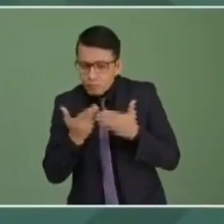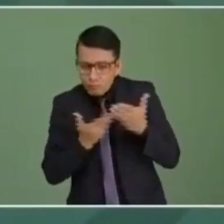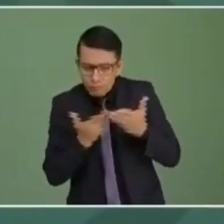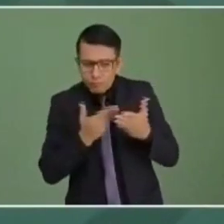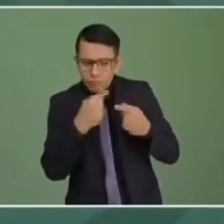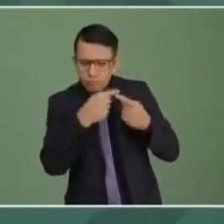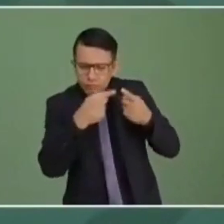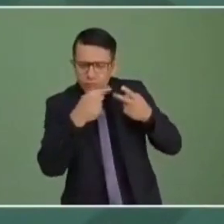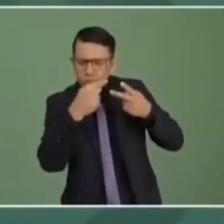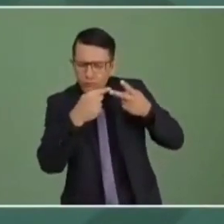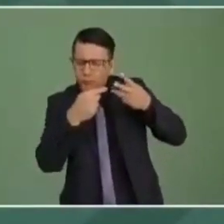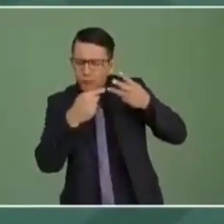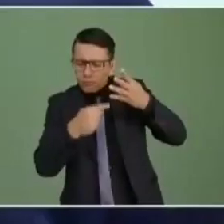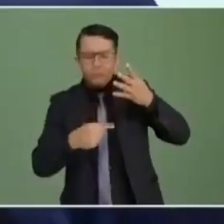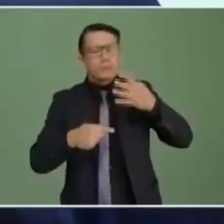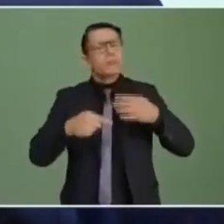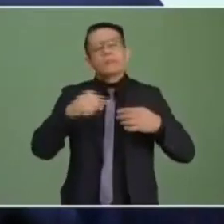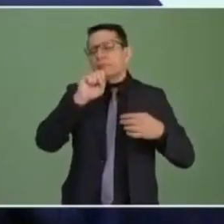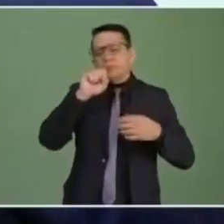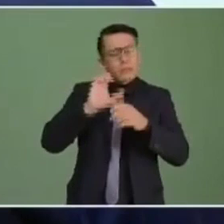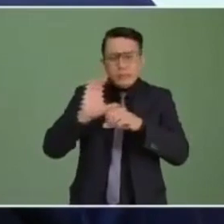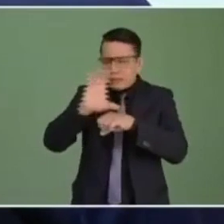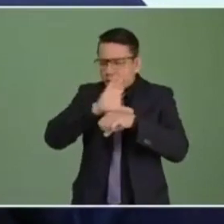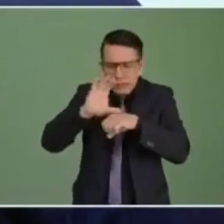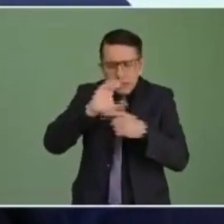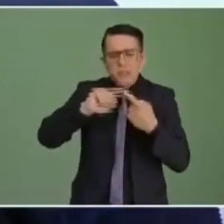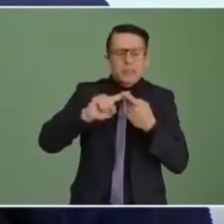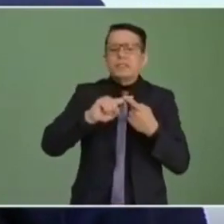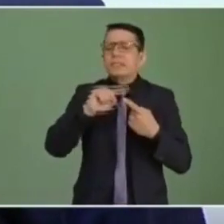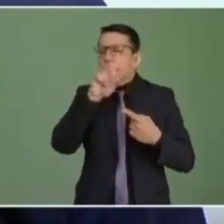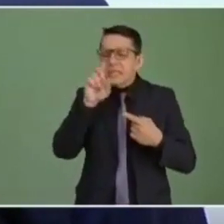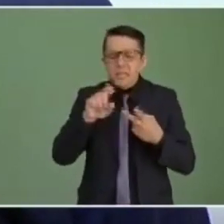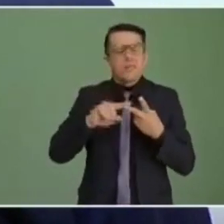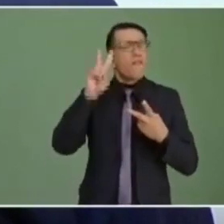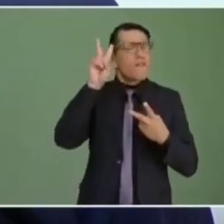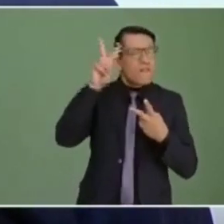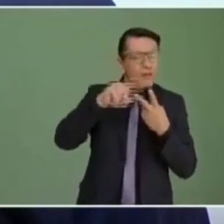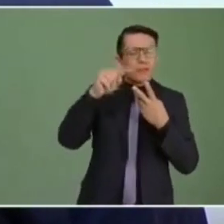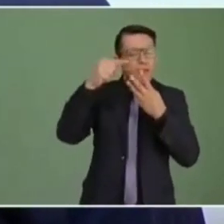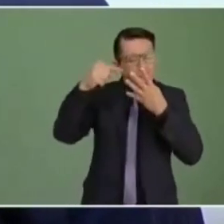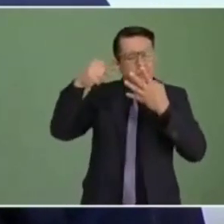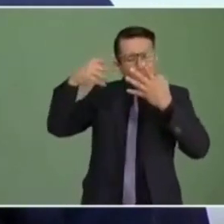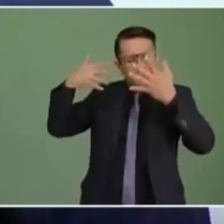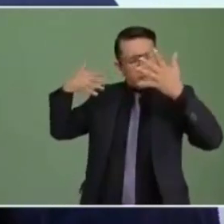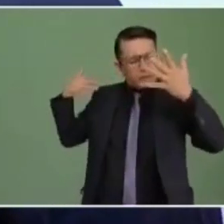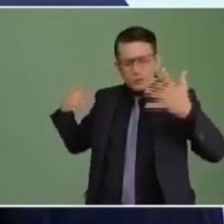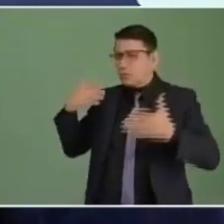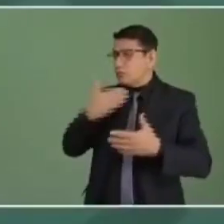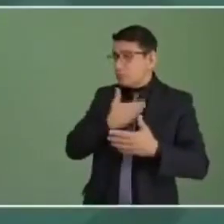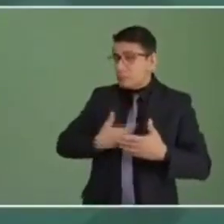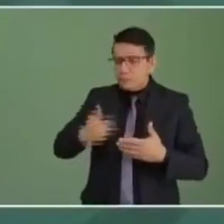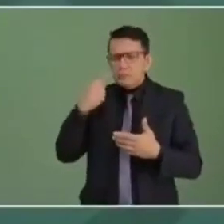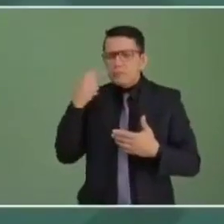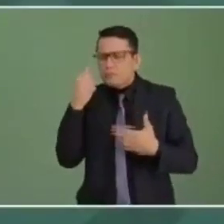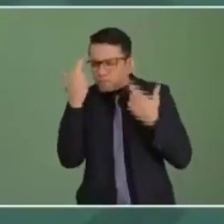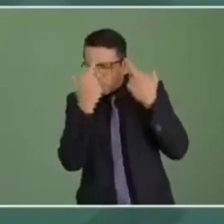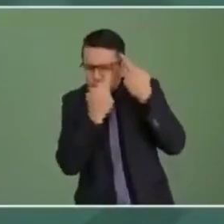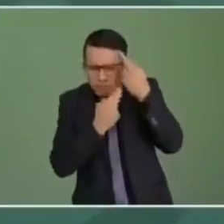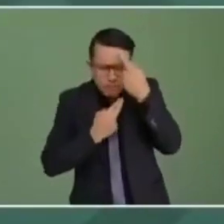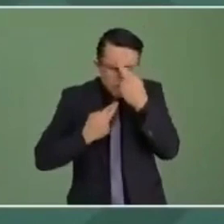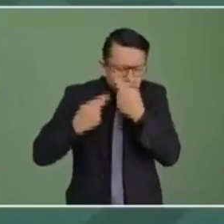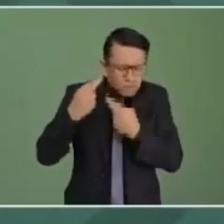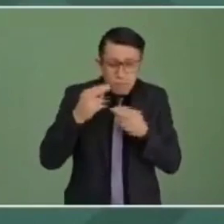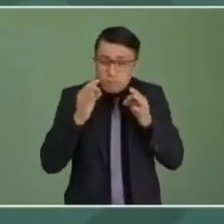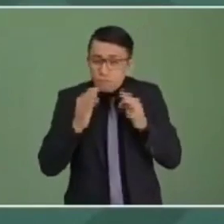Salinas, Zedillo, Fox, Calderón, Peña Nieto, para que ya